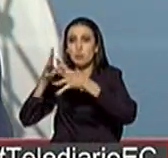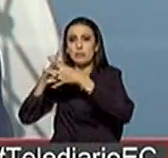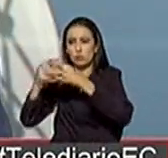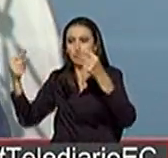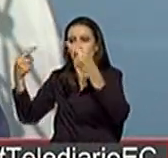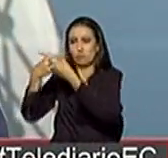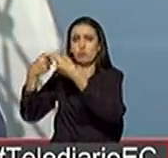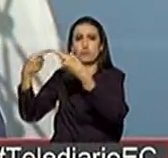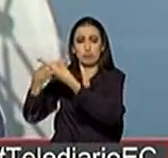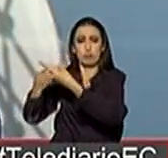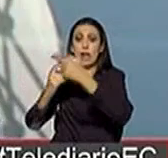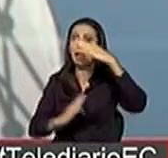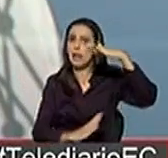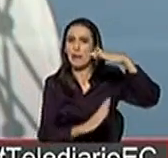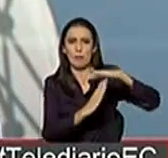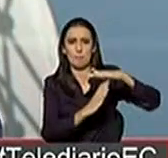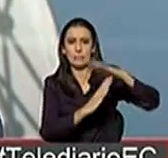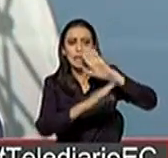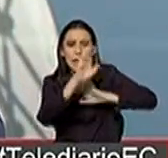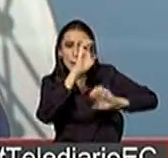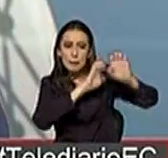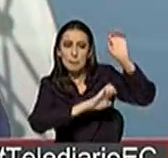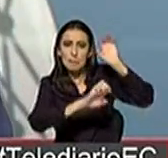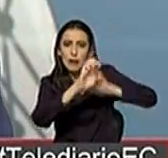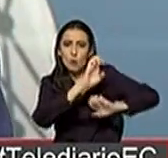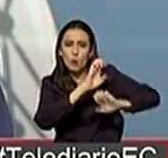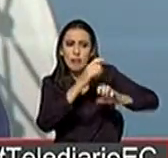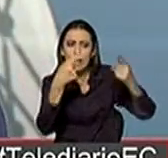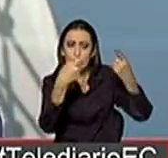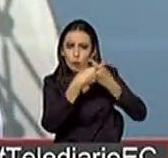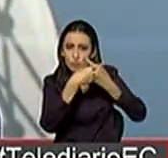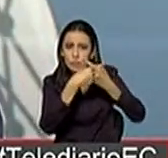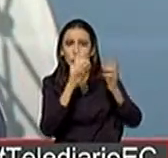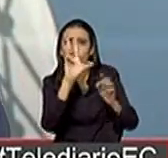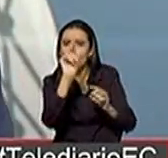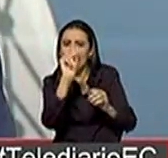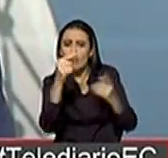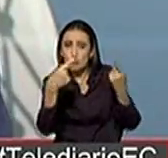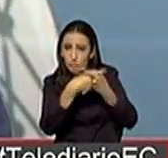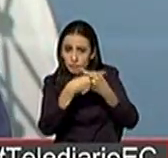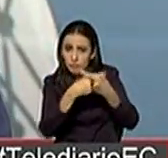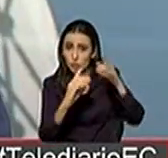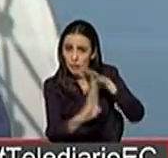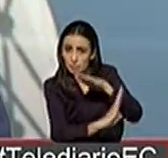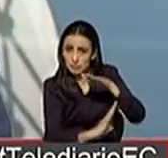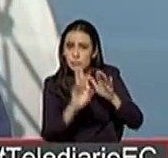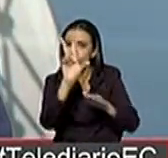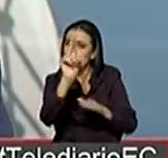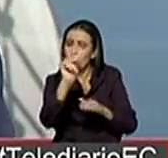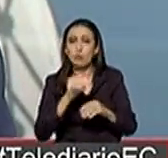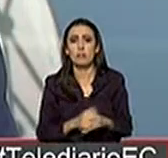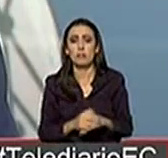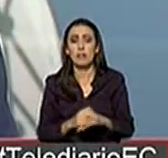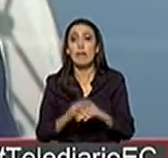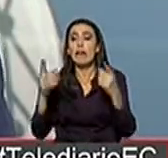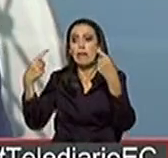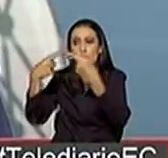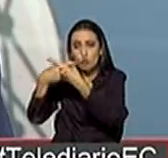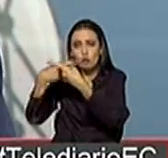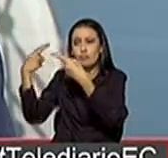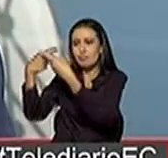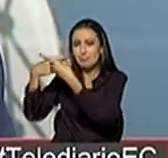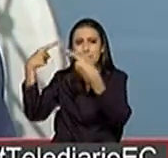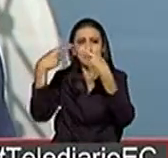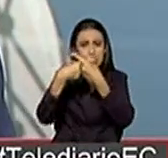entiéndase que la paz no puede ser evaluada por la ausencia el conflicto el conflicto inevitable porque el conflicto es un motor de transformación